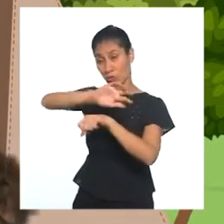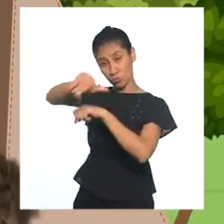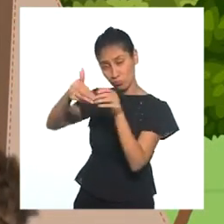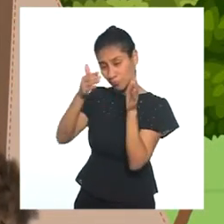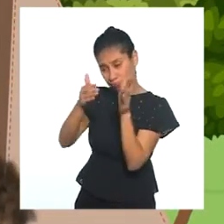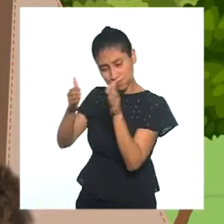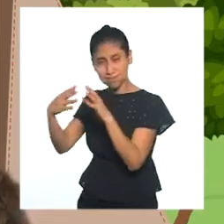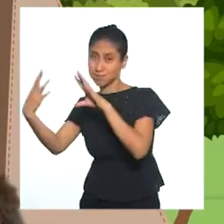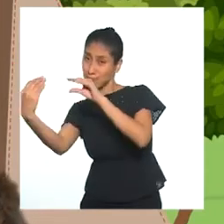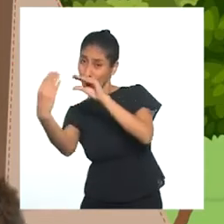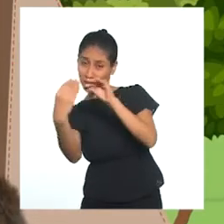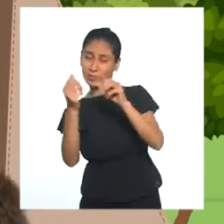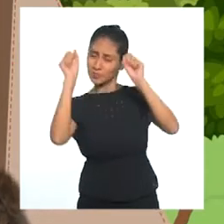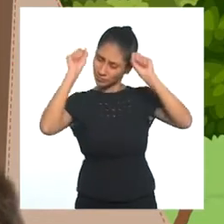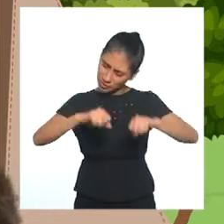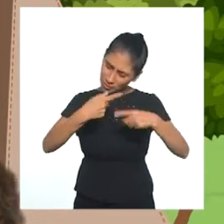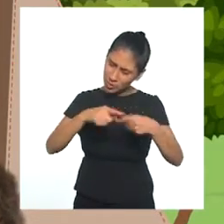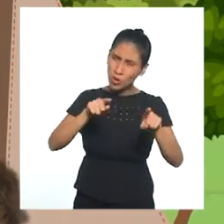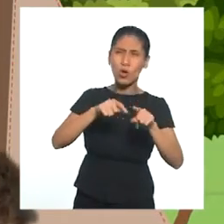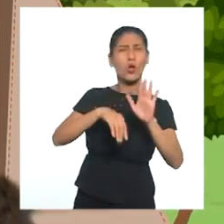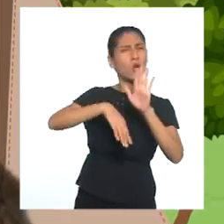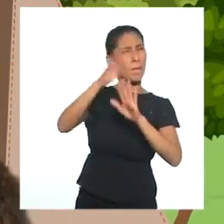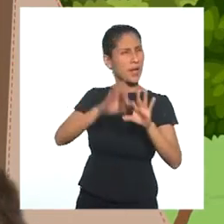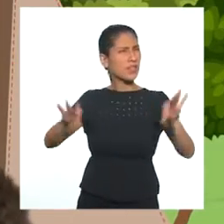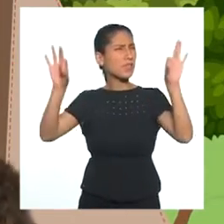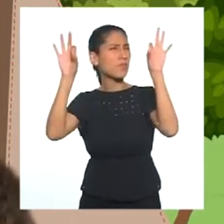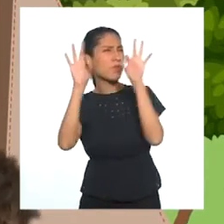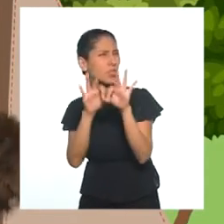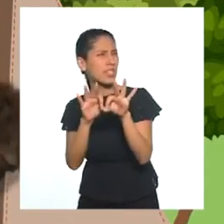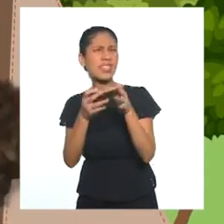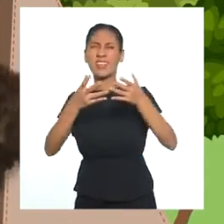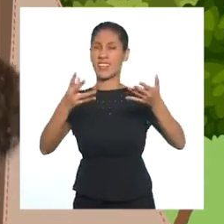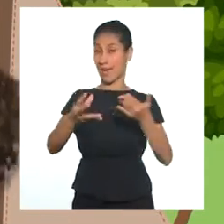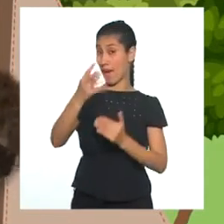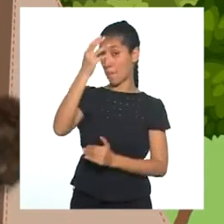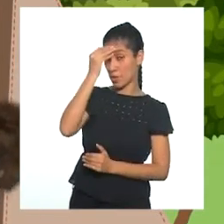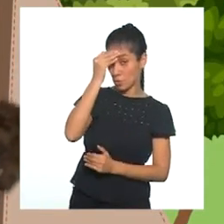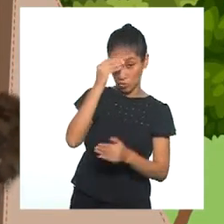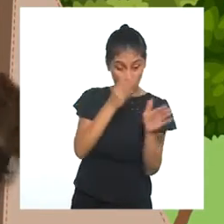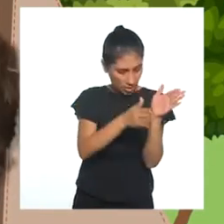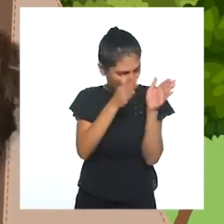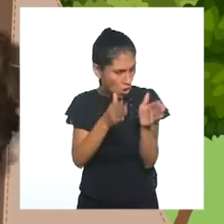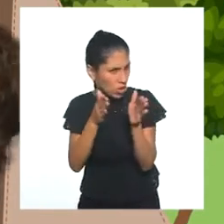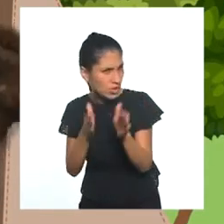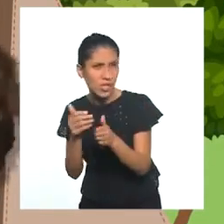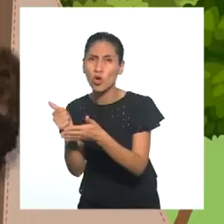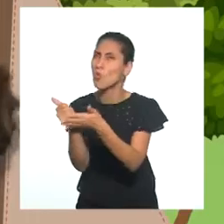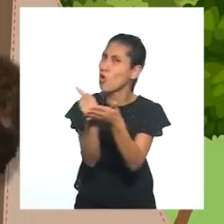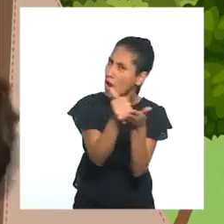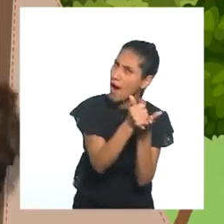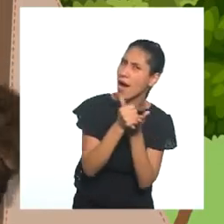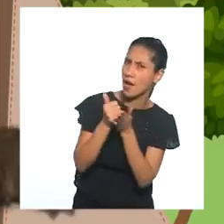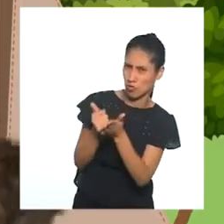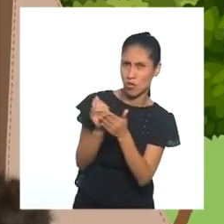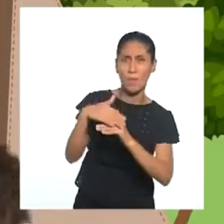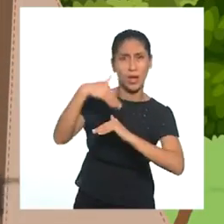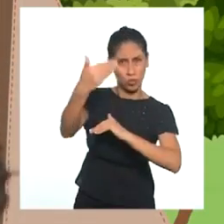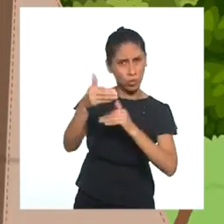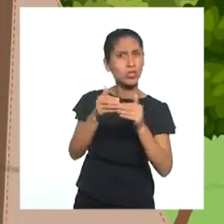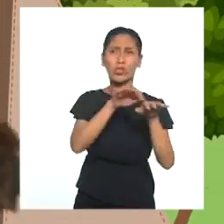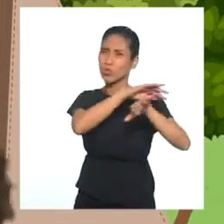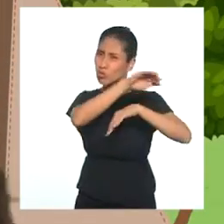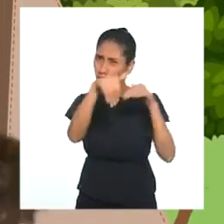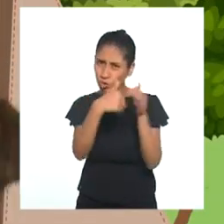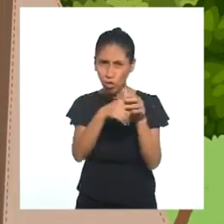Lo más importante que aprendimos es que la organización nos ayuda a que las actividades salgan